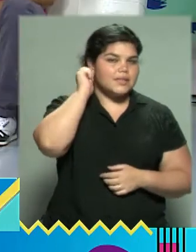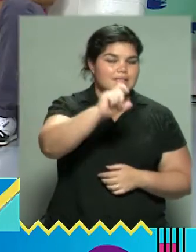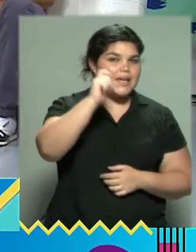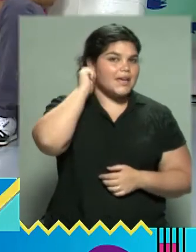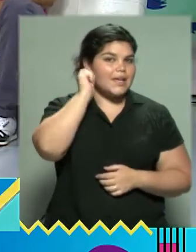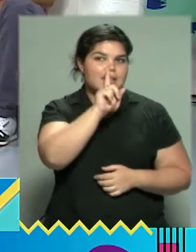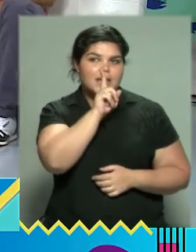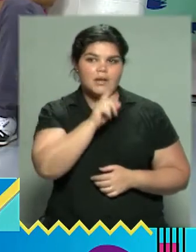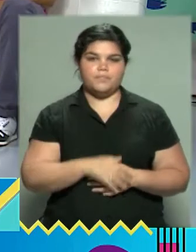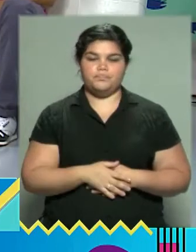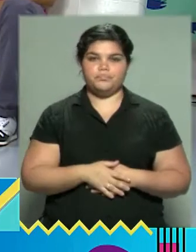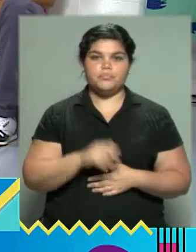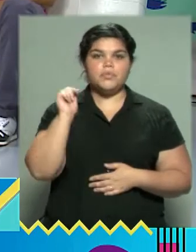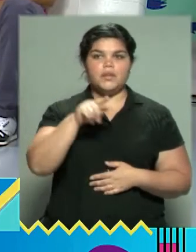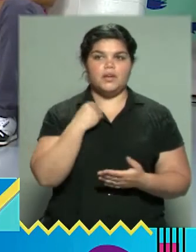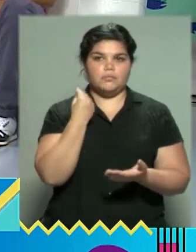Ubaldini. Ubaldini, el héroe